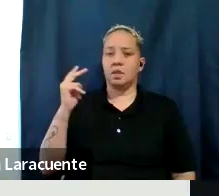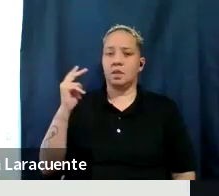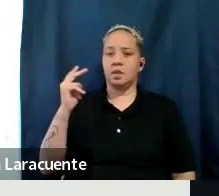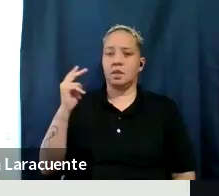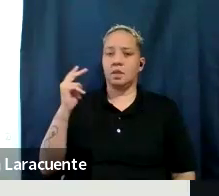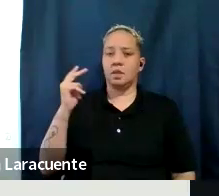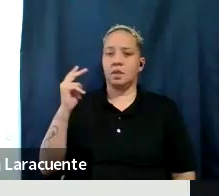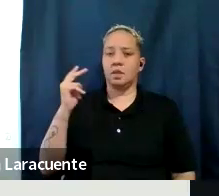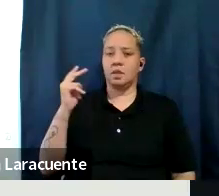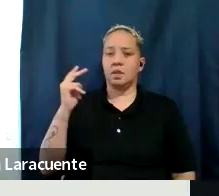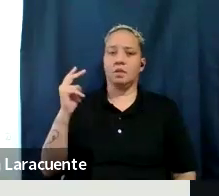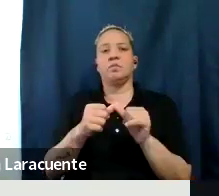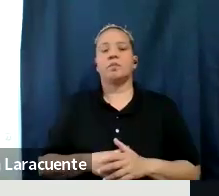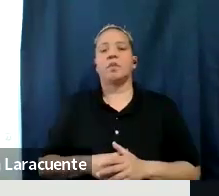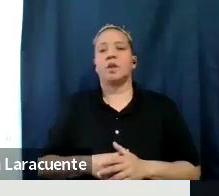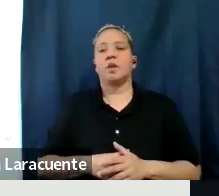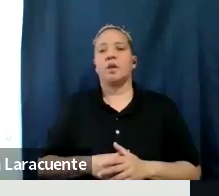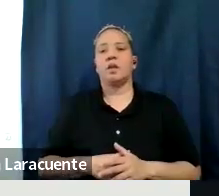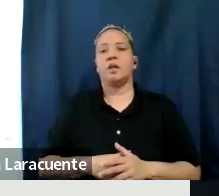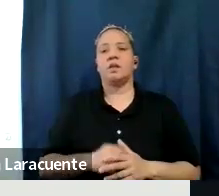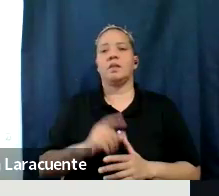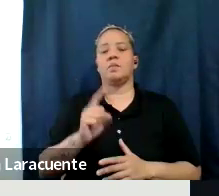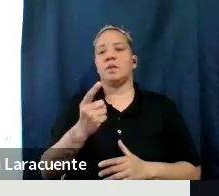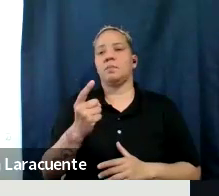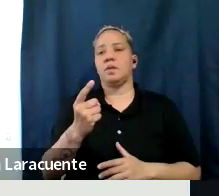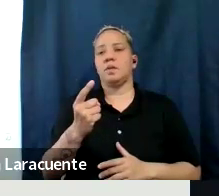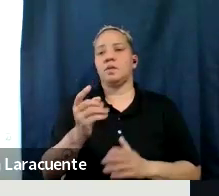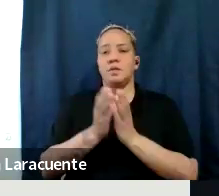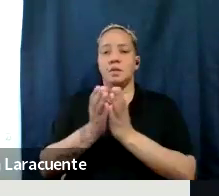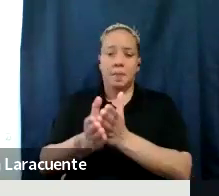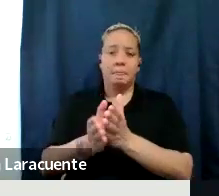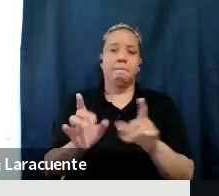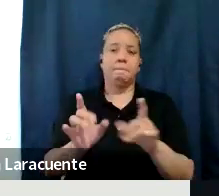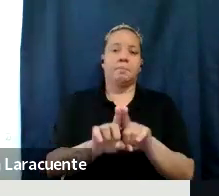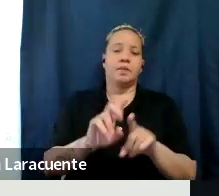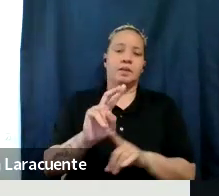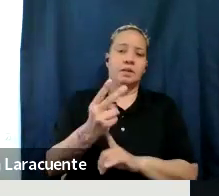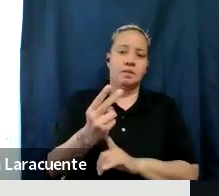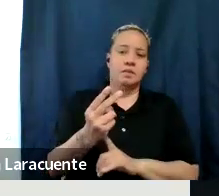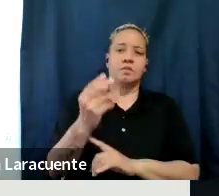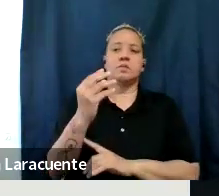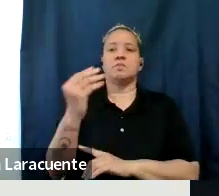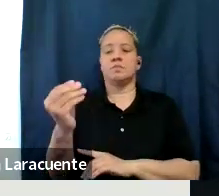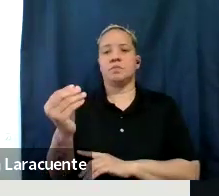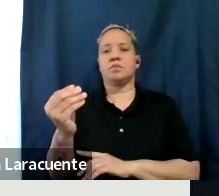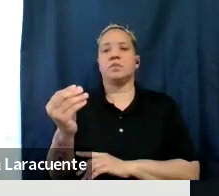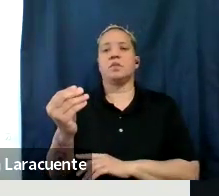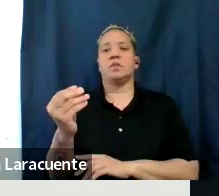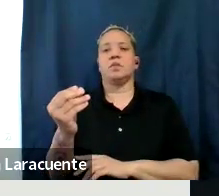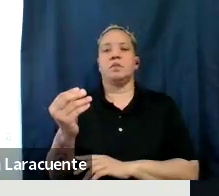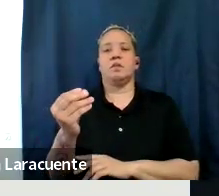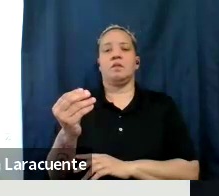personales, habla de ese primer viaje, pero habla también de ese segundo exilio que tiene lugar entre